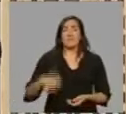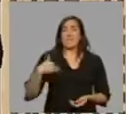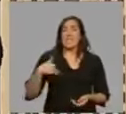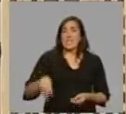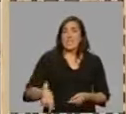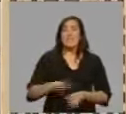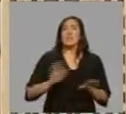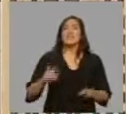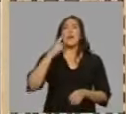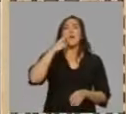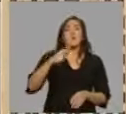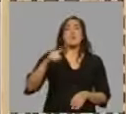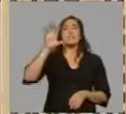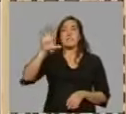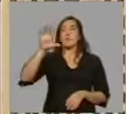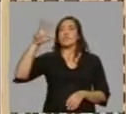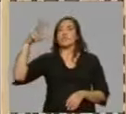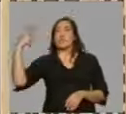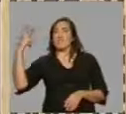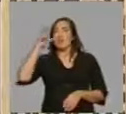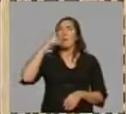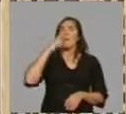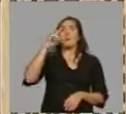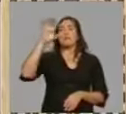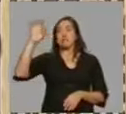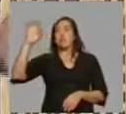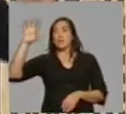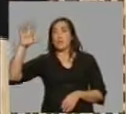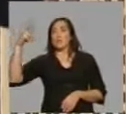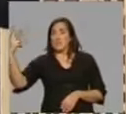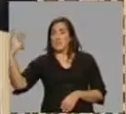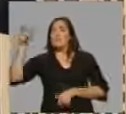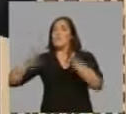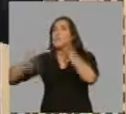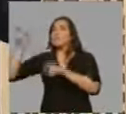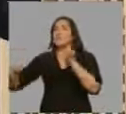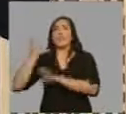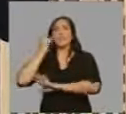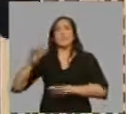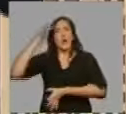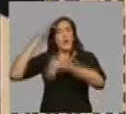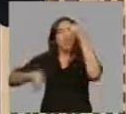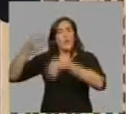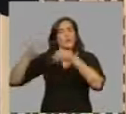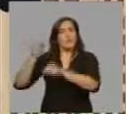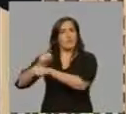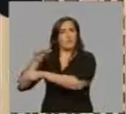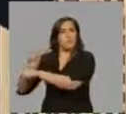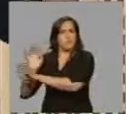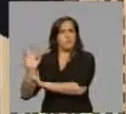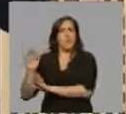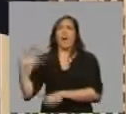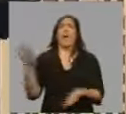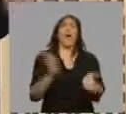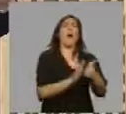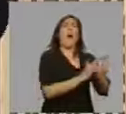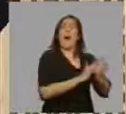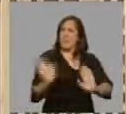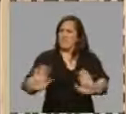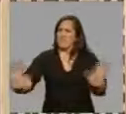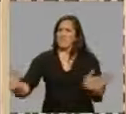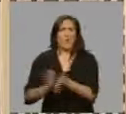1.053 procesados. Tenemos 500, no es para aplaudir, porque la verdad que no me gustaría que hubiera ninguno,